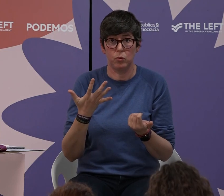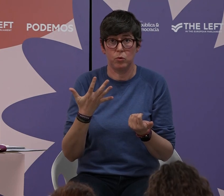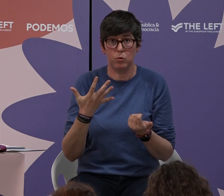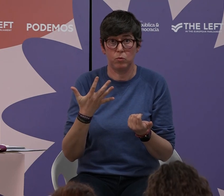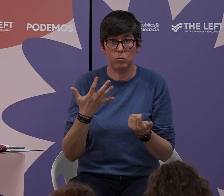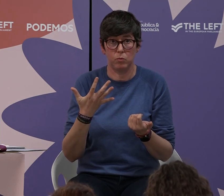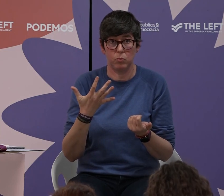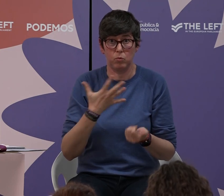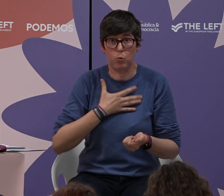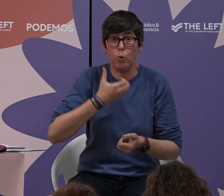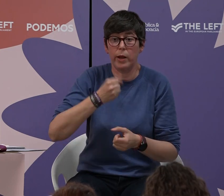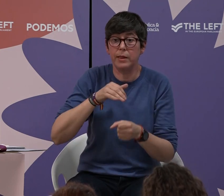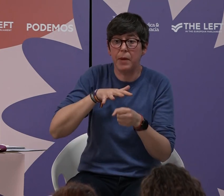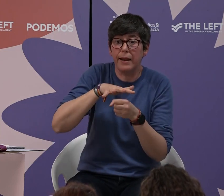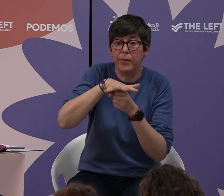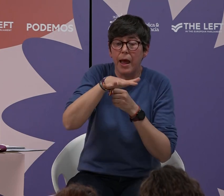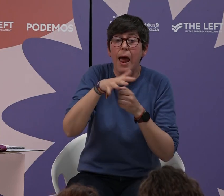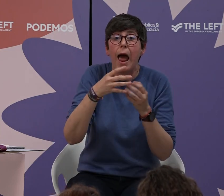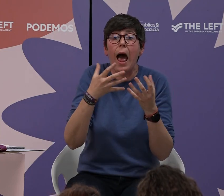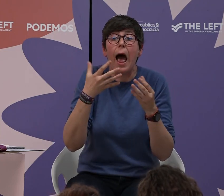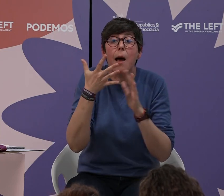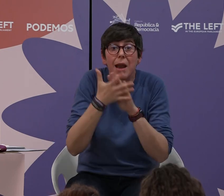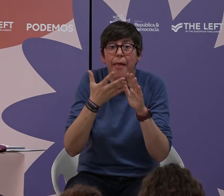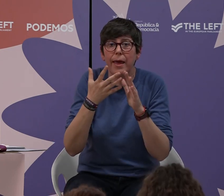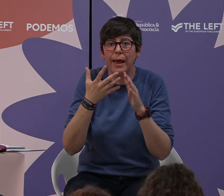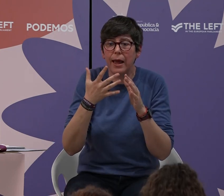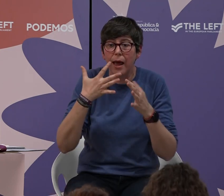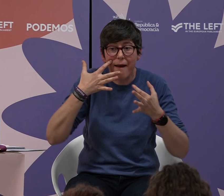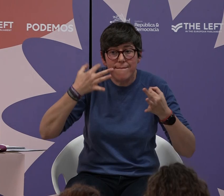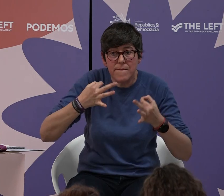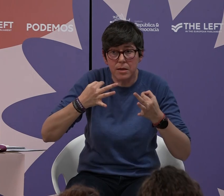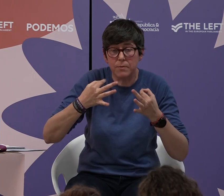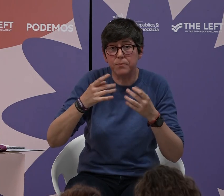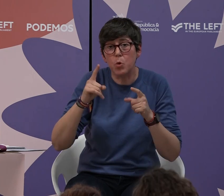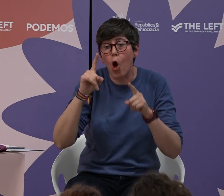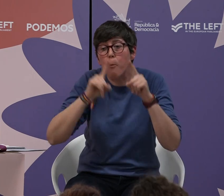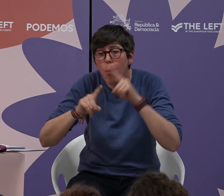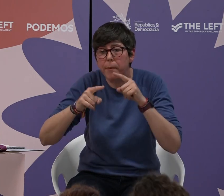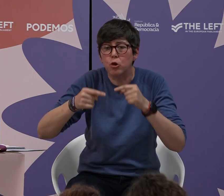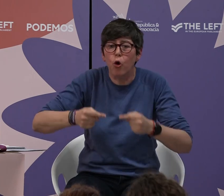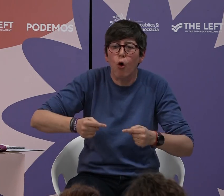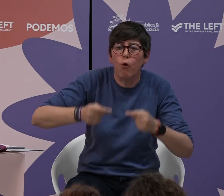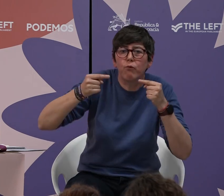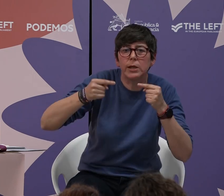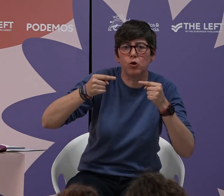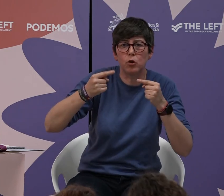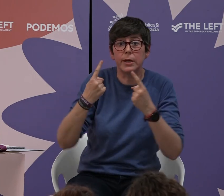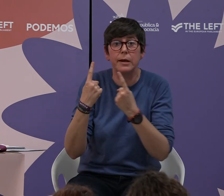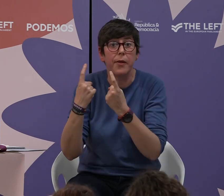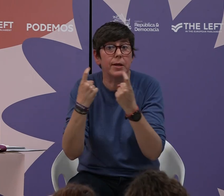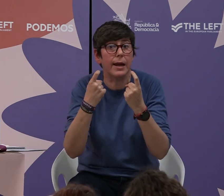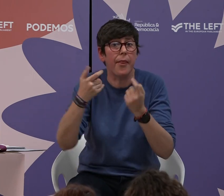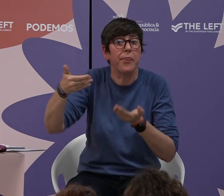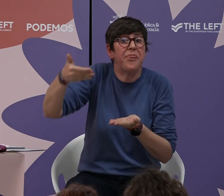tenemos que re municipalizar el debate entonces hablar de los